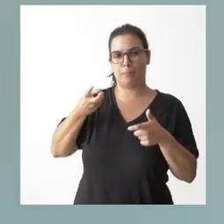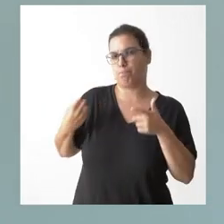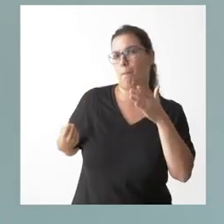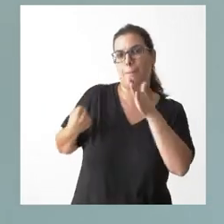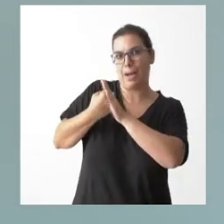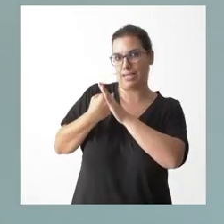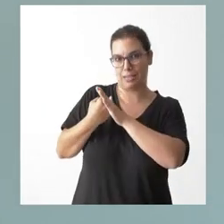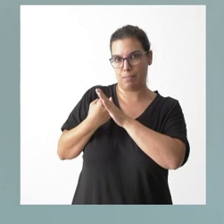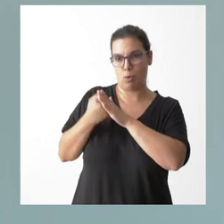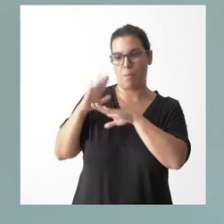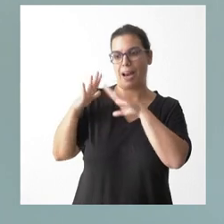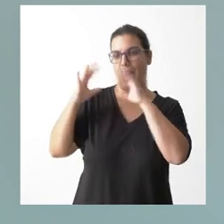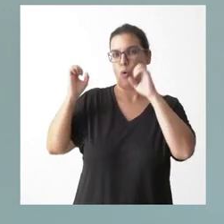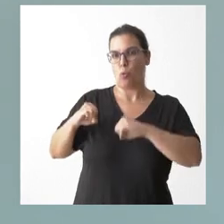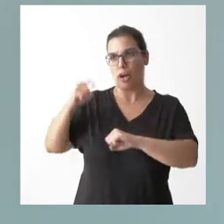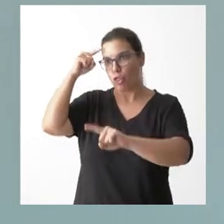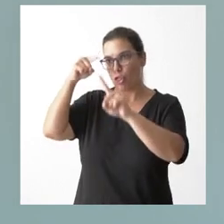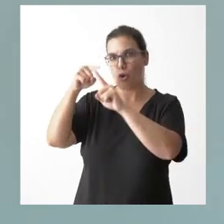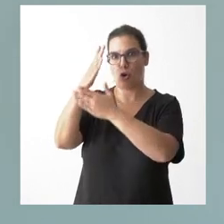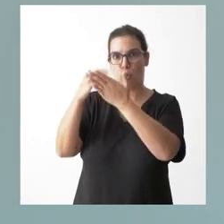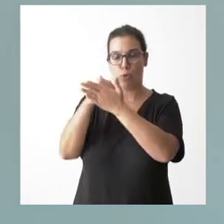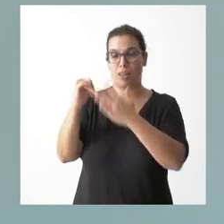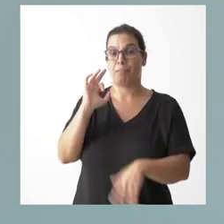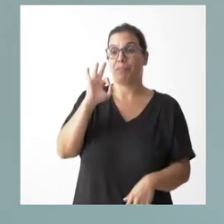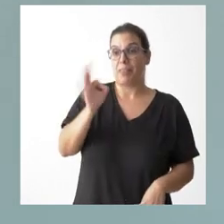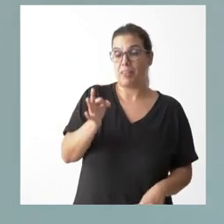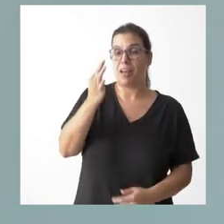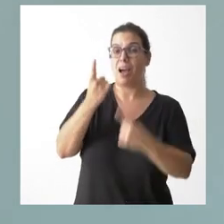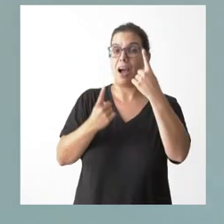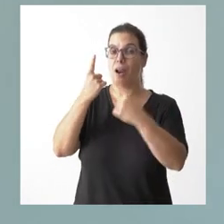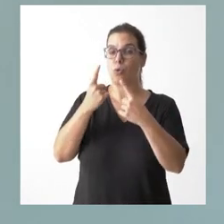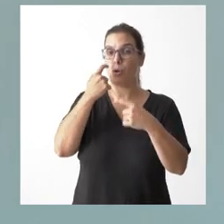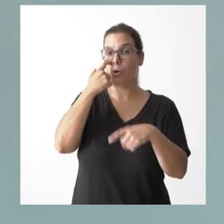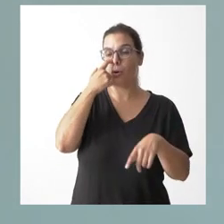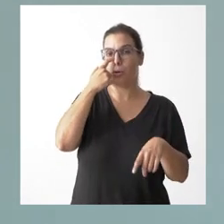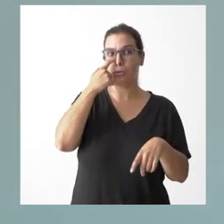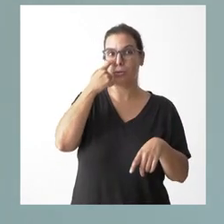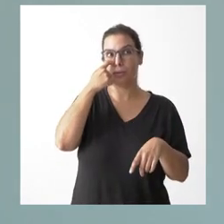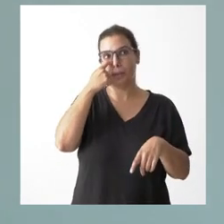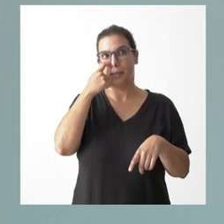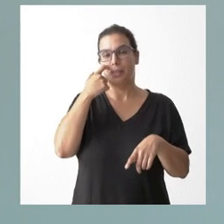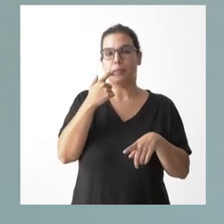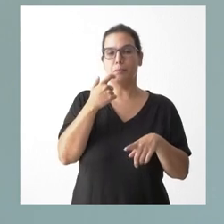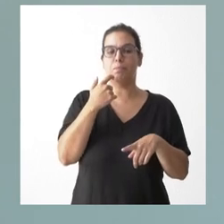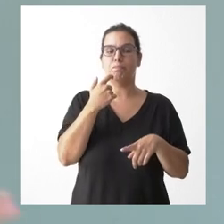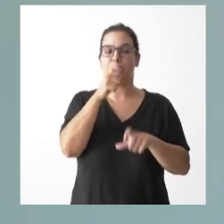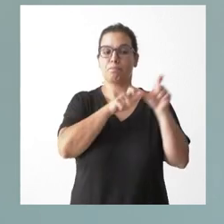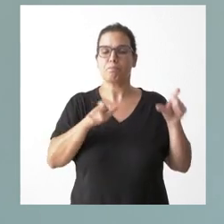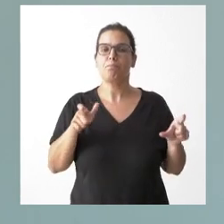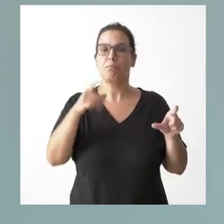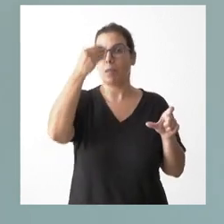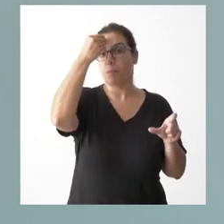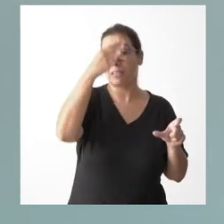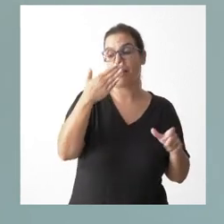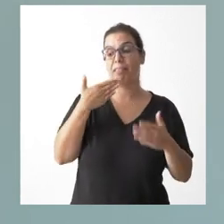de comunidad. Es verdad que hay algunos actores en el ámbito autonómico que creen que el papel